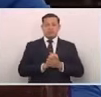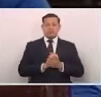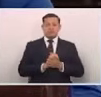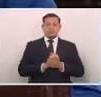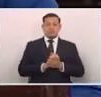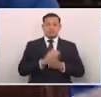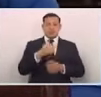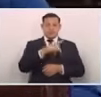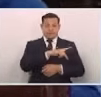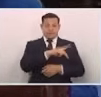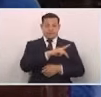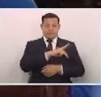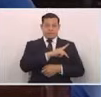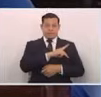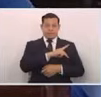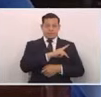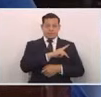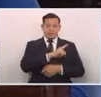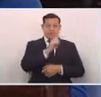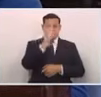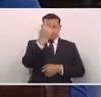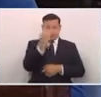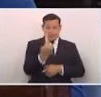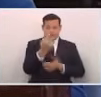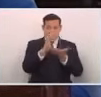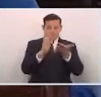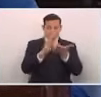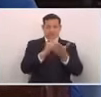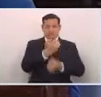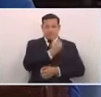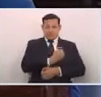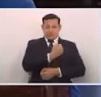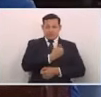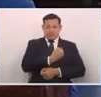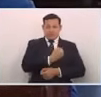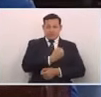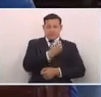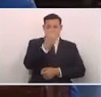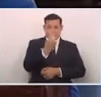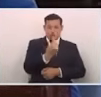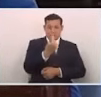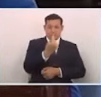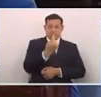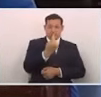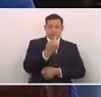En lo particular, alguien que se lucra del dolor de las víctimas